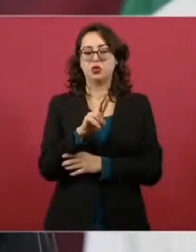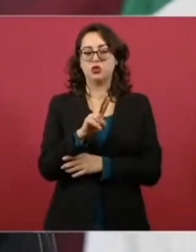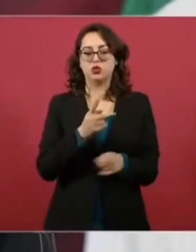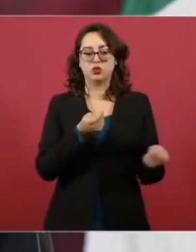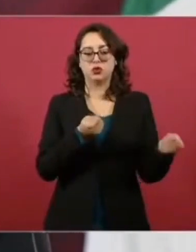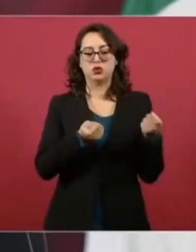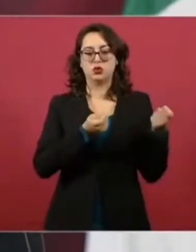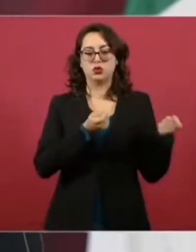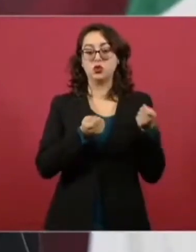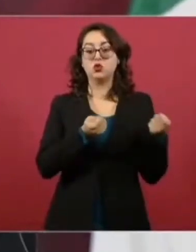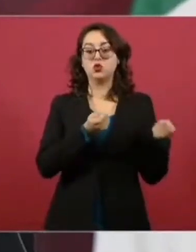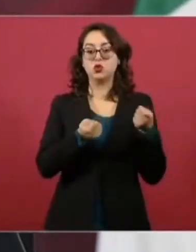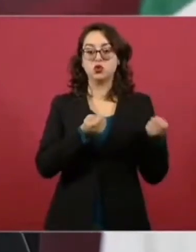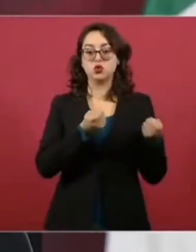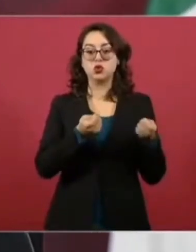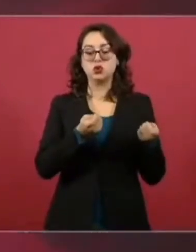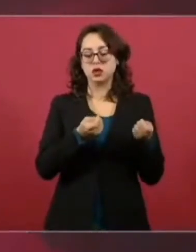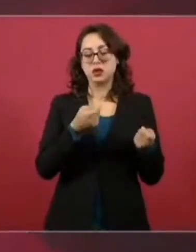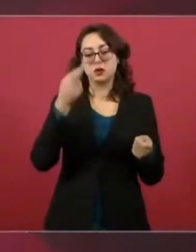para